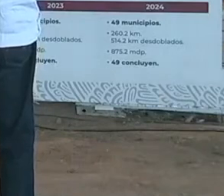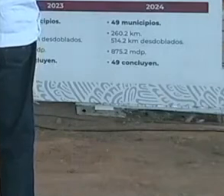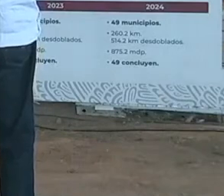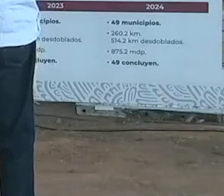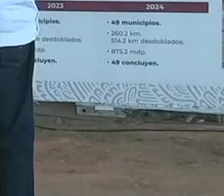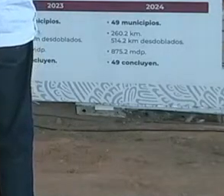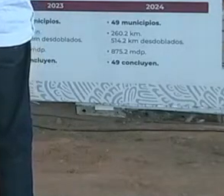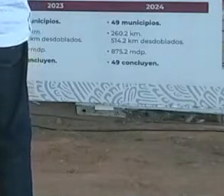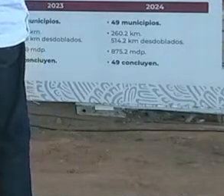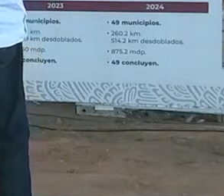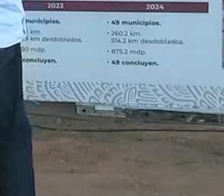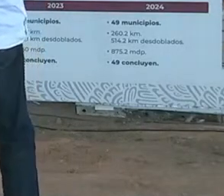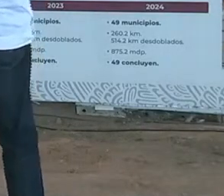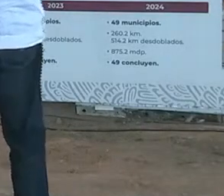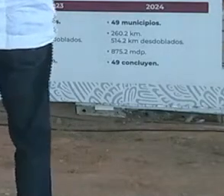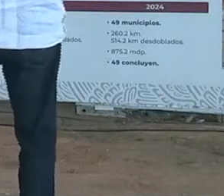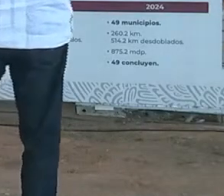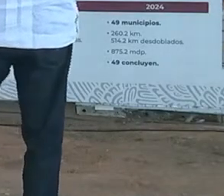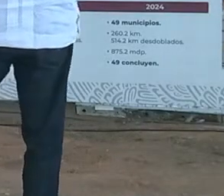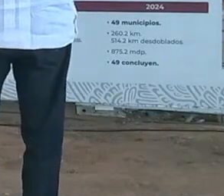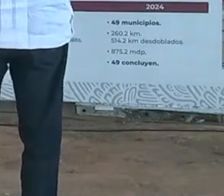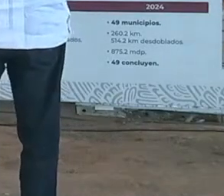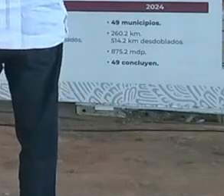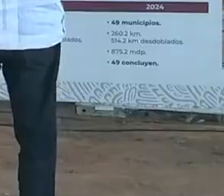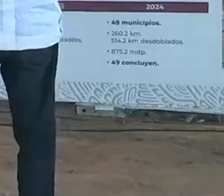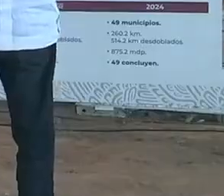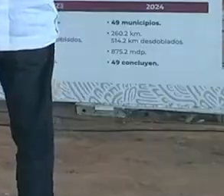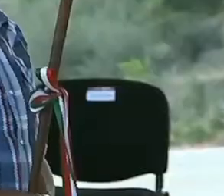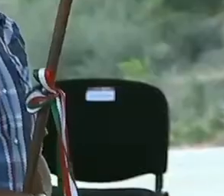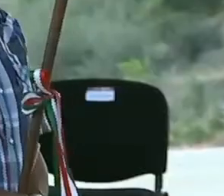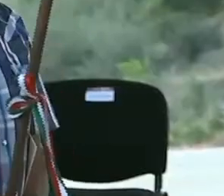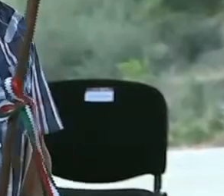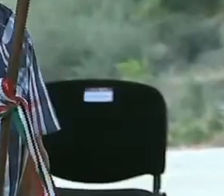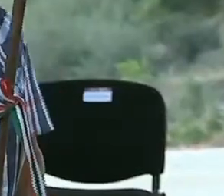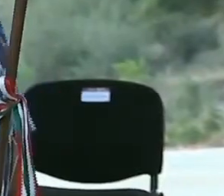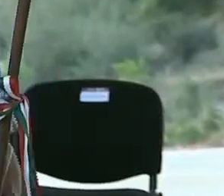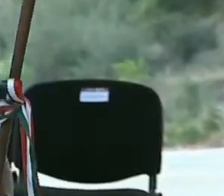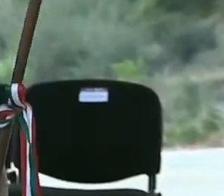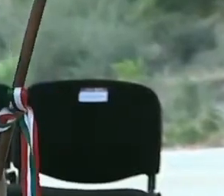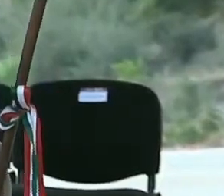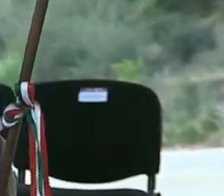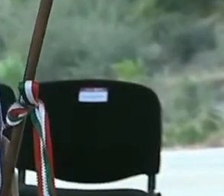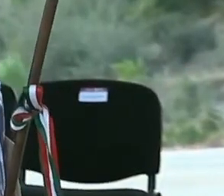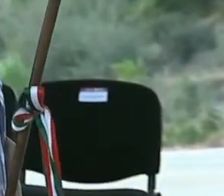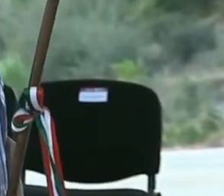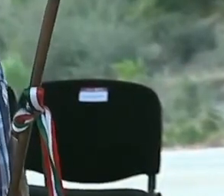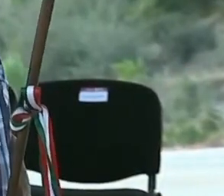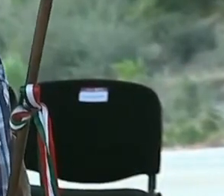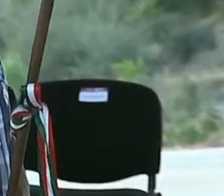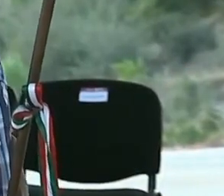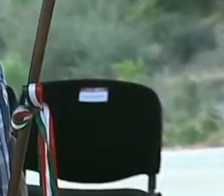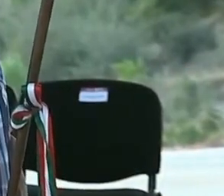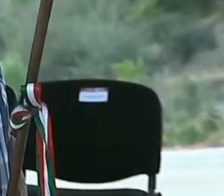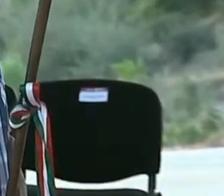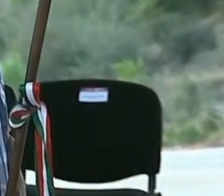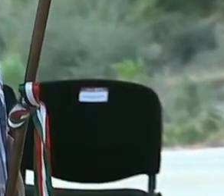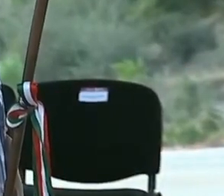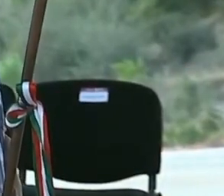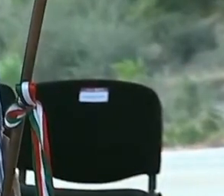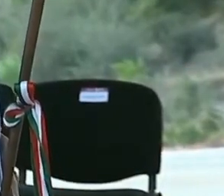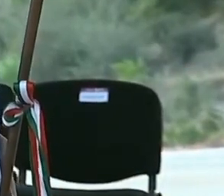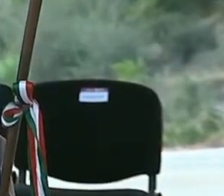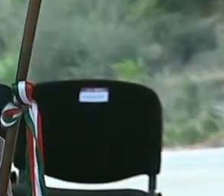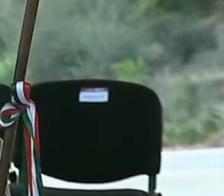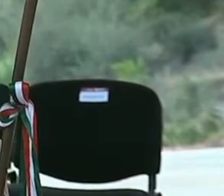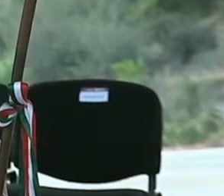convenios con igual número de municipios para arrancar el programa. Y el año pasado se terminaron 25 de